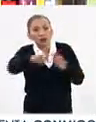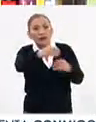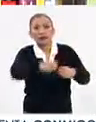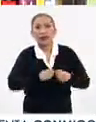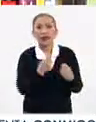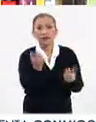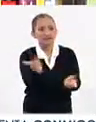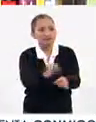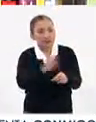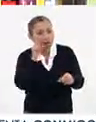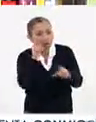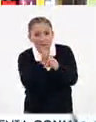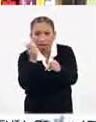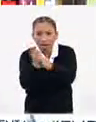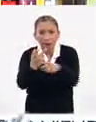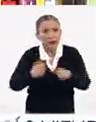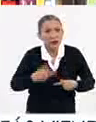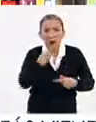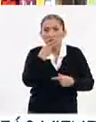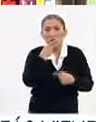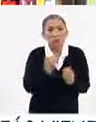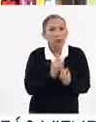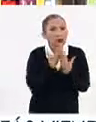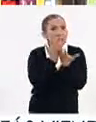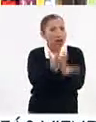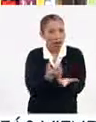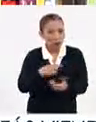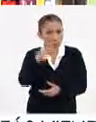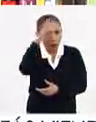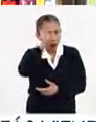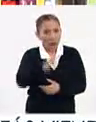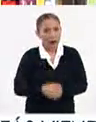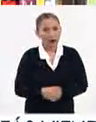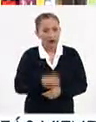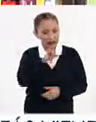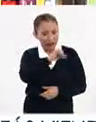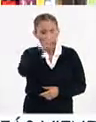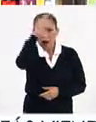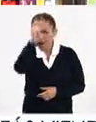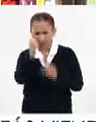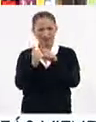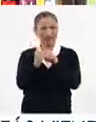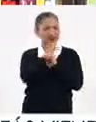vida diaria, de la manera en que nos dices, y estoy totalmente de acuerdo, sí. ¿Por qué